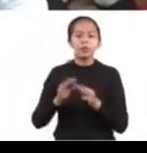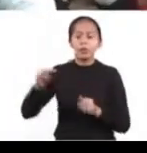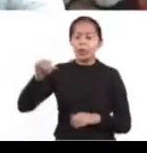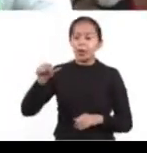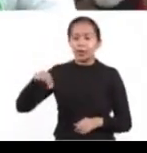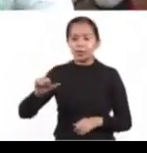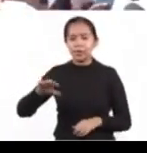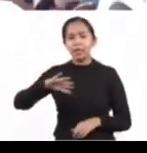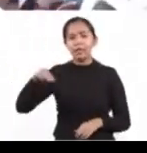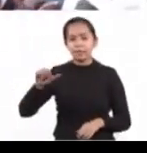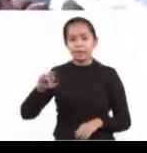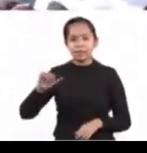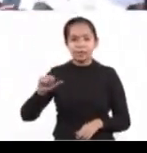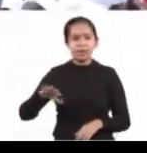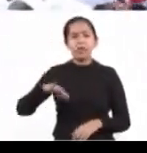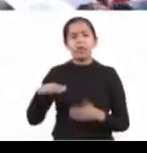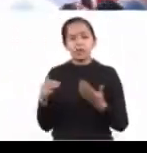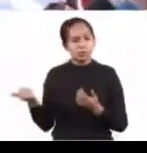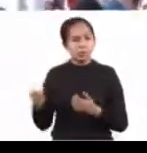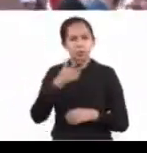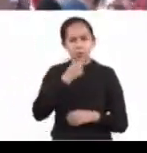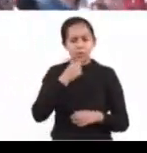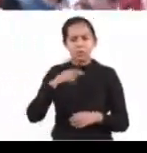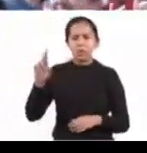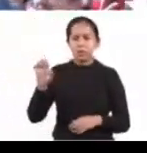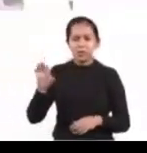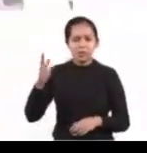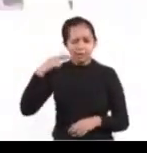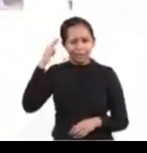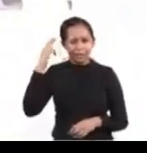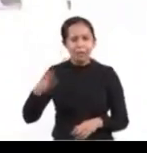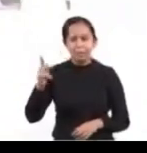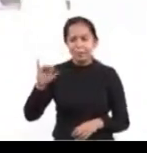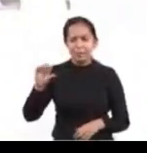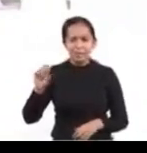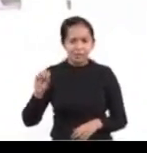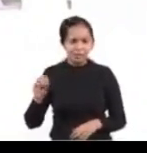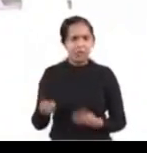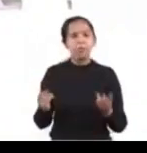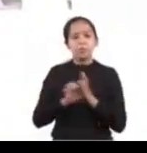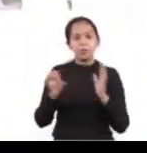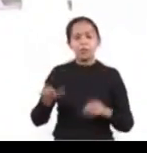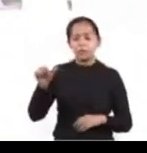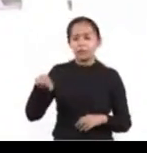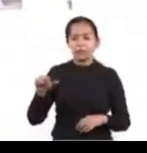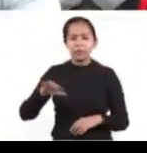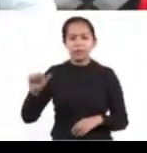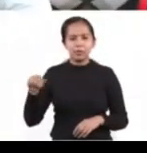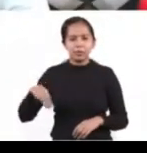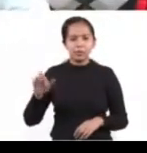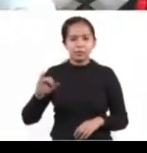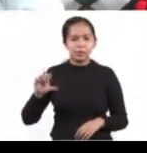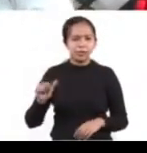Torres, Damiana La Barbie Juárez y David el Rey Picasso, grandes personajes del box, por ejemplo Ana María Torres, campeona mundial en la categoría